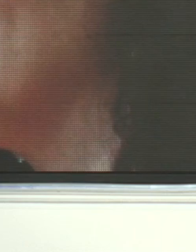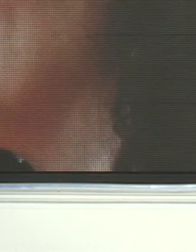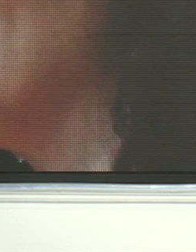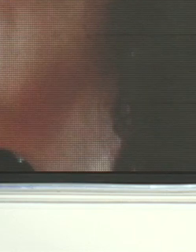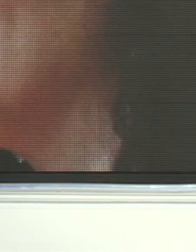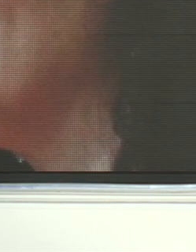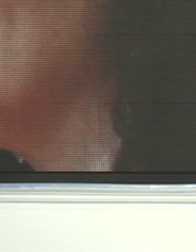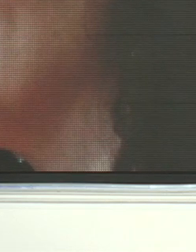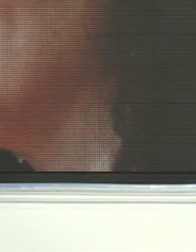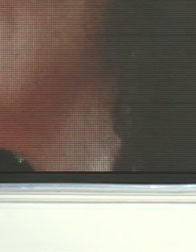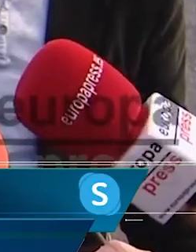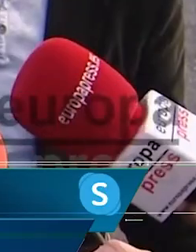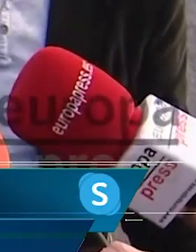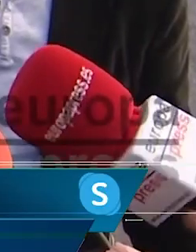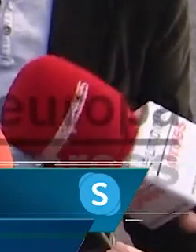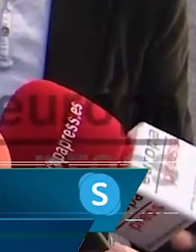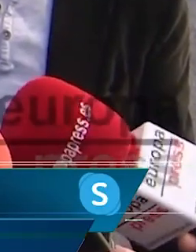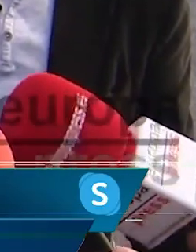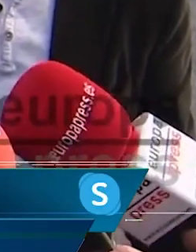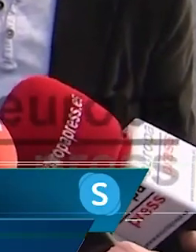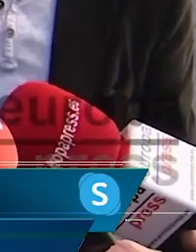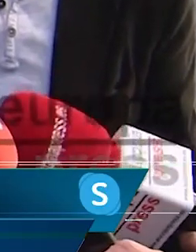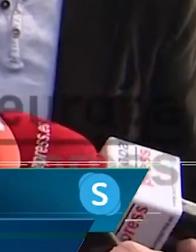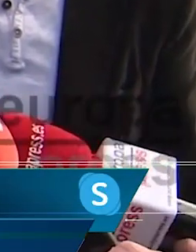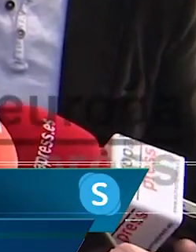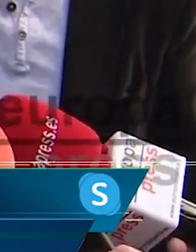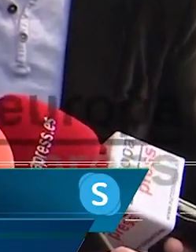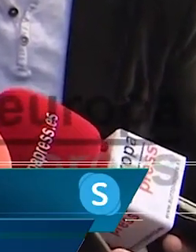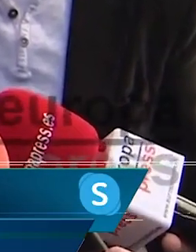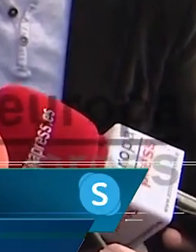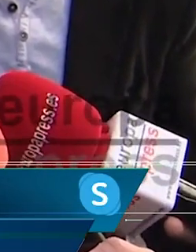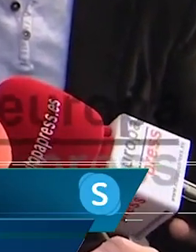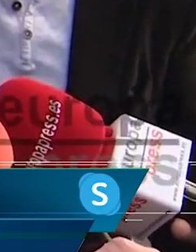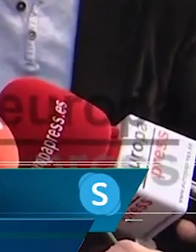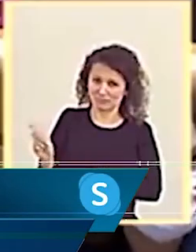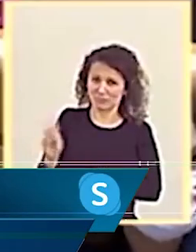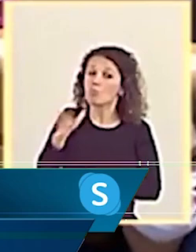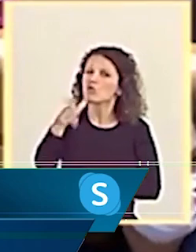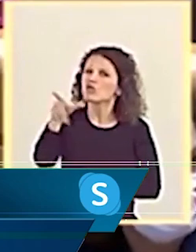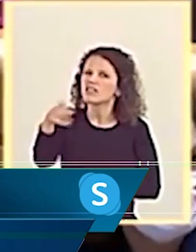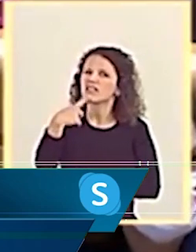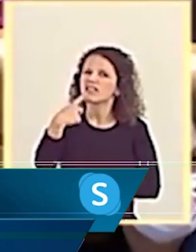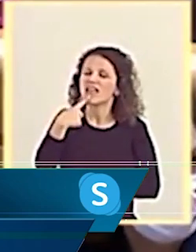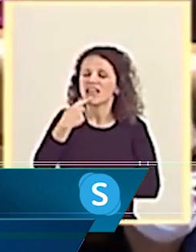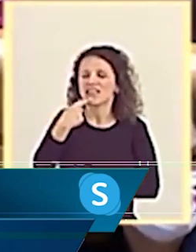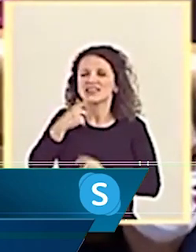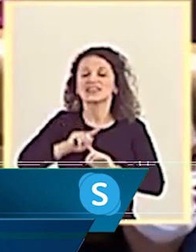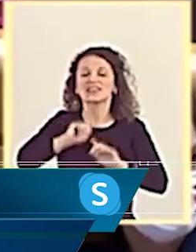Y lo que es legal, aunque no sea legítimo, yo no le puedo,